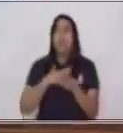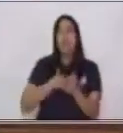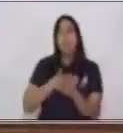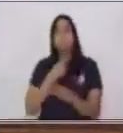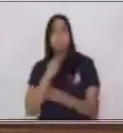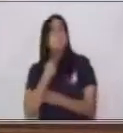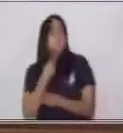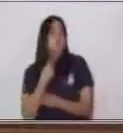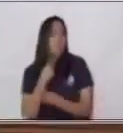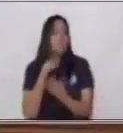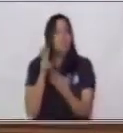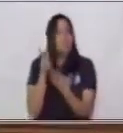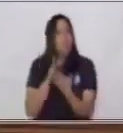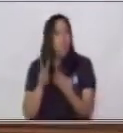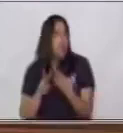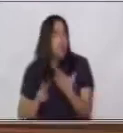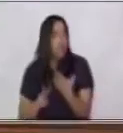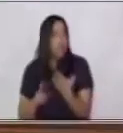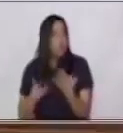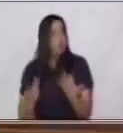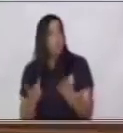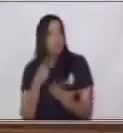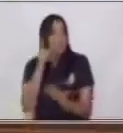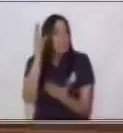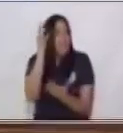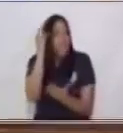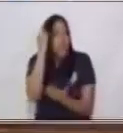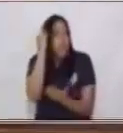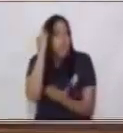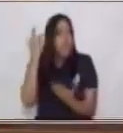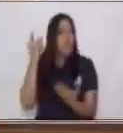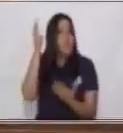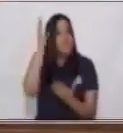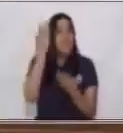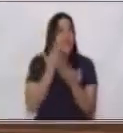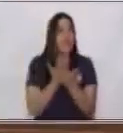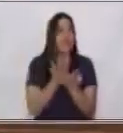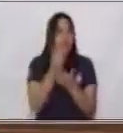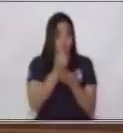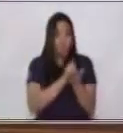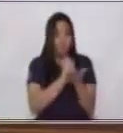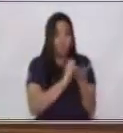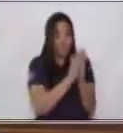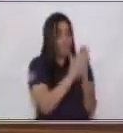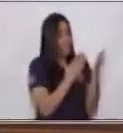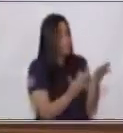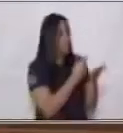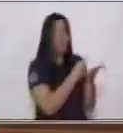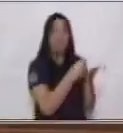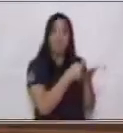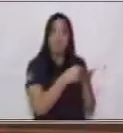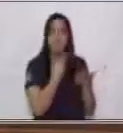leí? ¿Qué crees tú que es un resumen? Escríbelo en tu cuaderno.